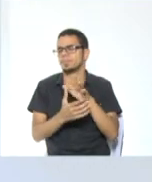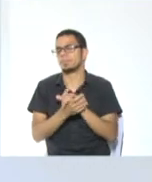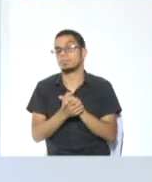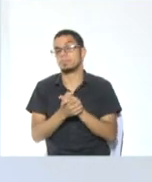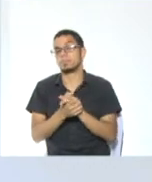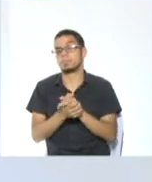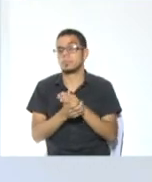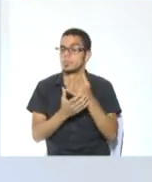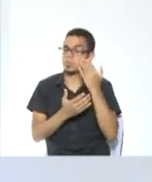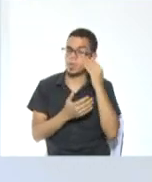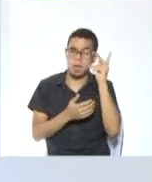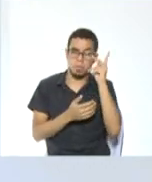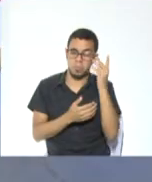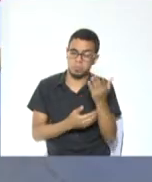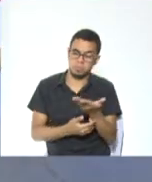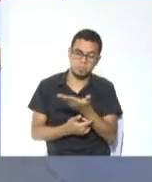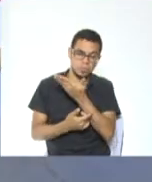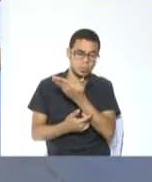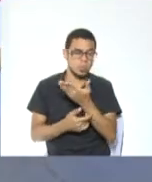cuento?